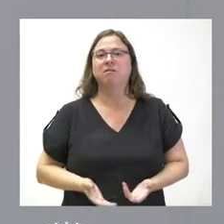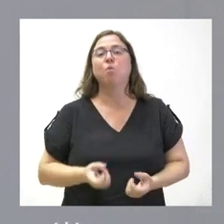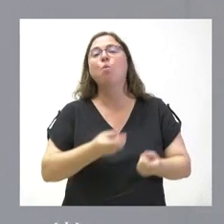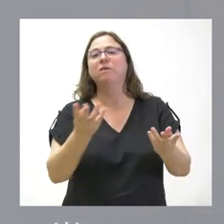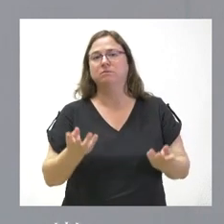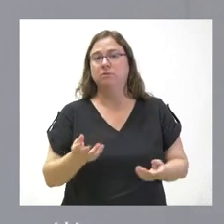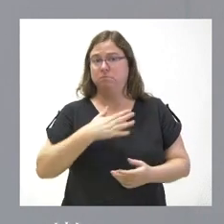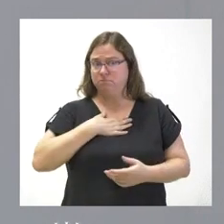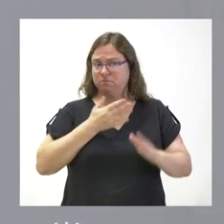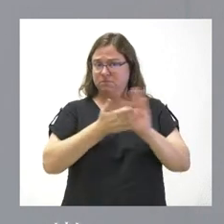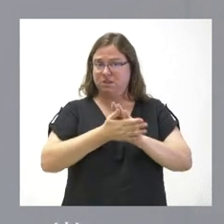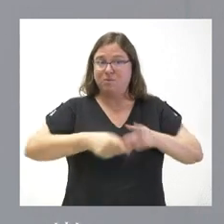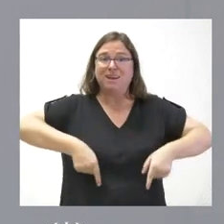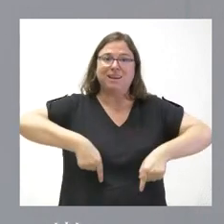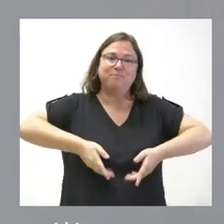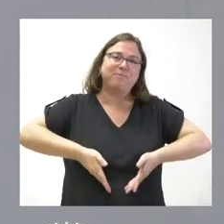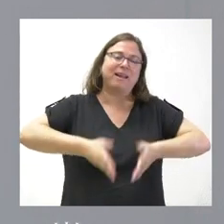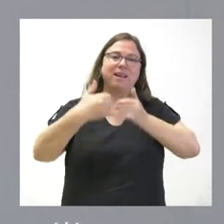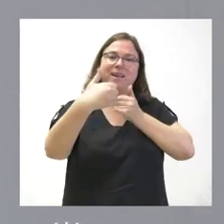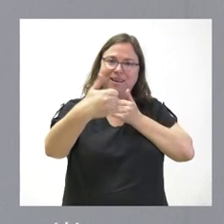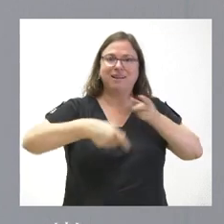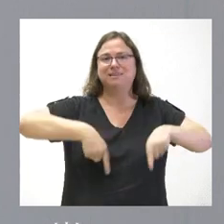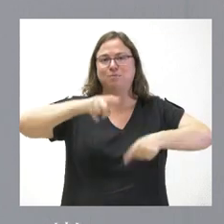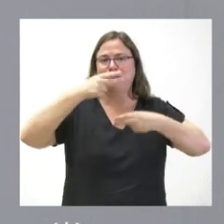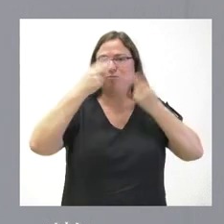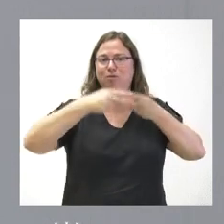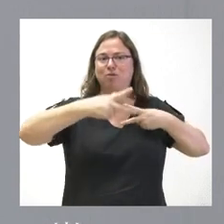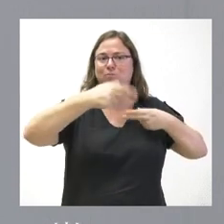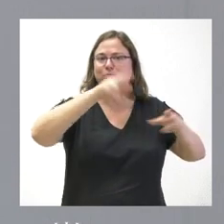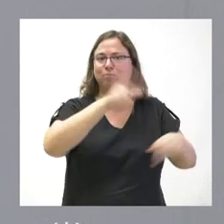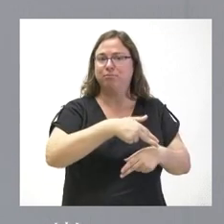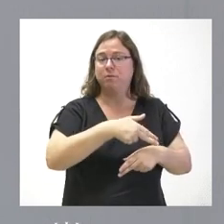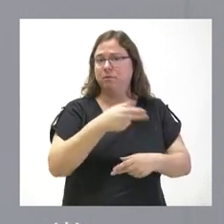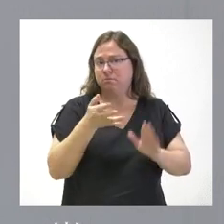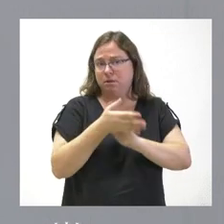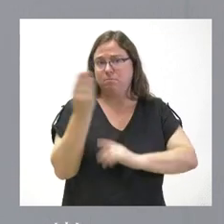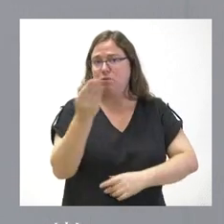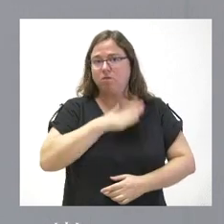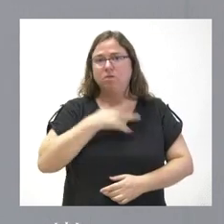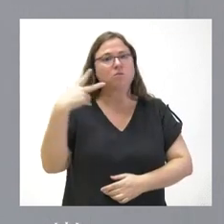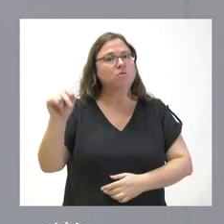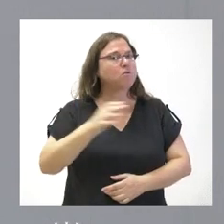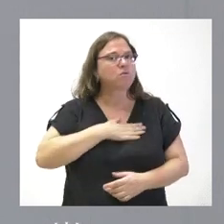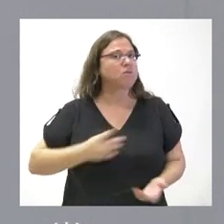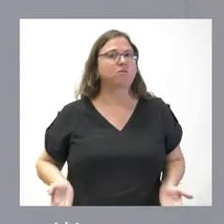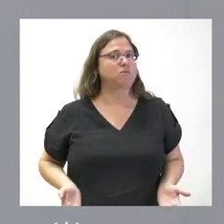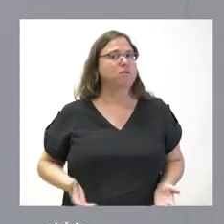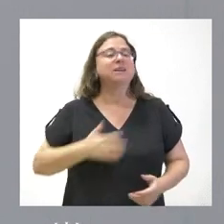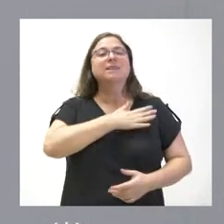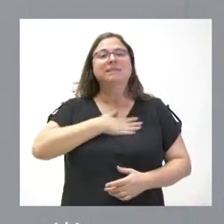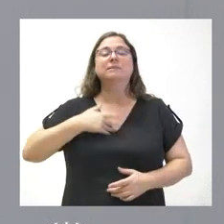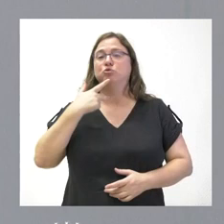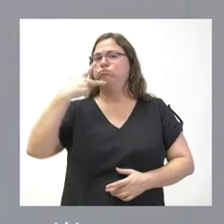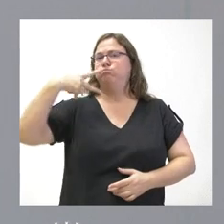nosotros que cerrar línea de transporte público sea mejorar el transporte público nos negamos nos oponemos y por tanto es algo que rotundamente